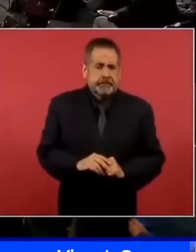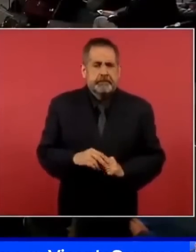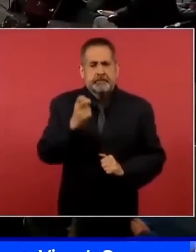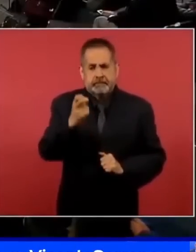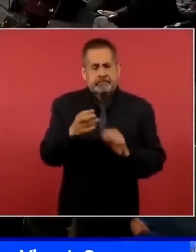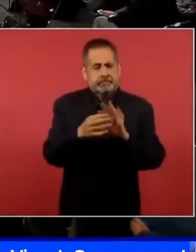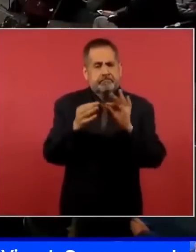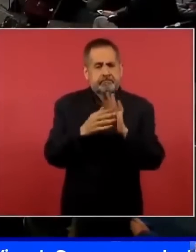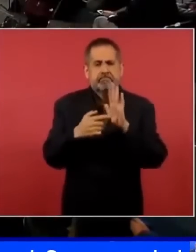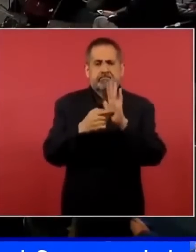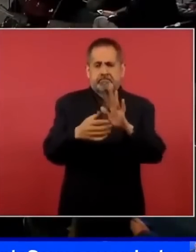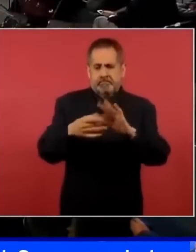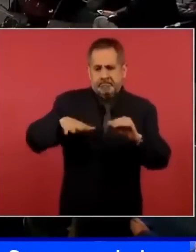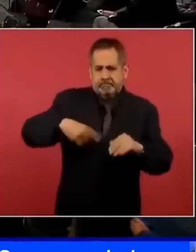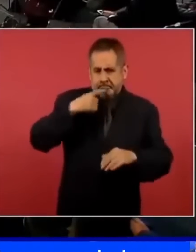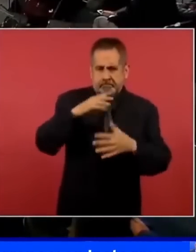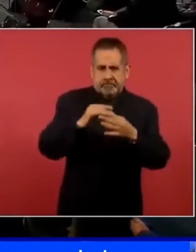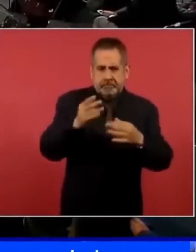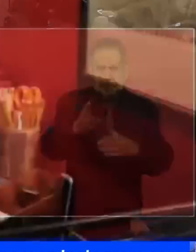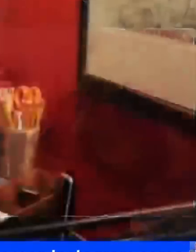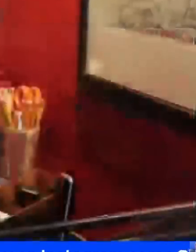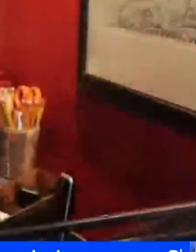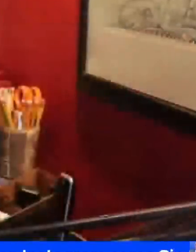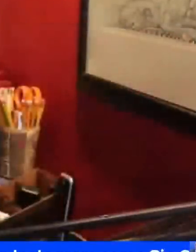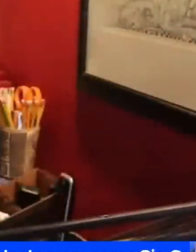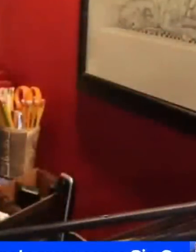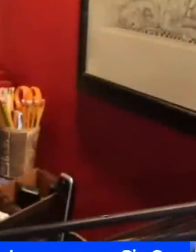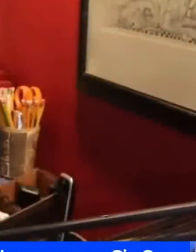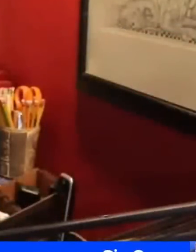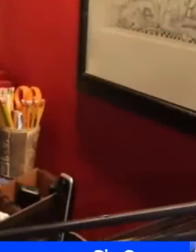esto por lo que planteas, ¿no? Presidente.